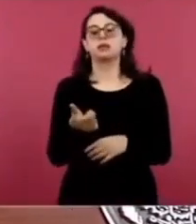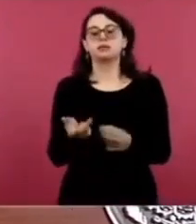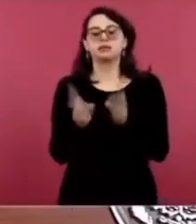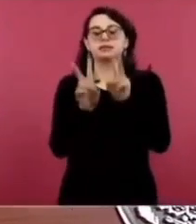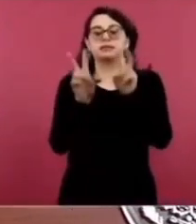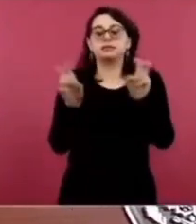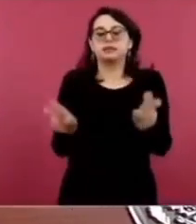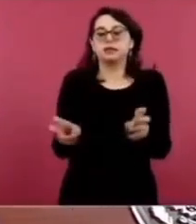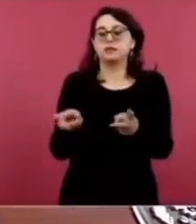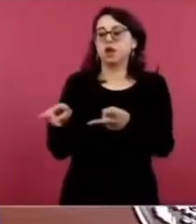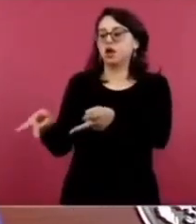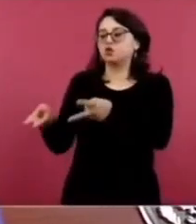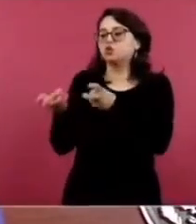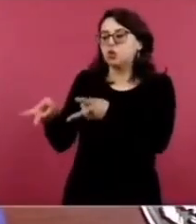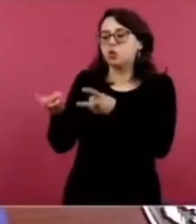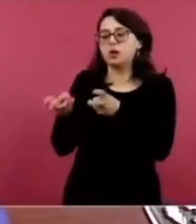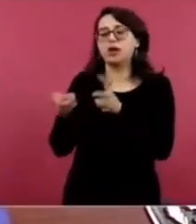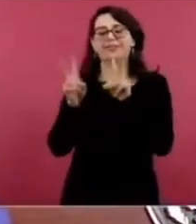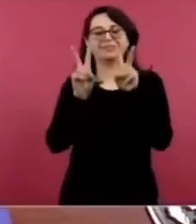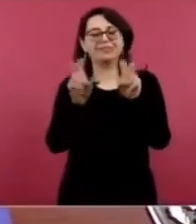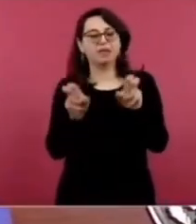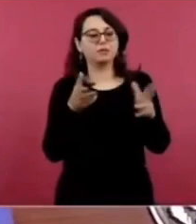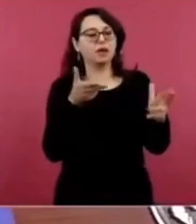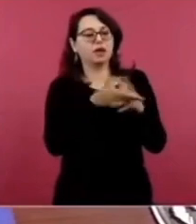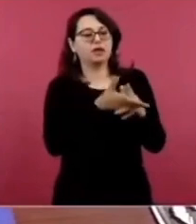tenían una dinámica